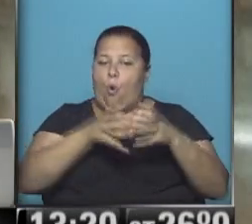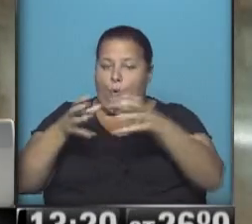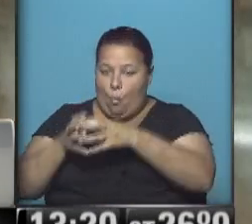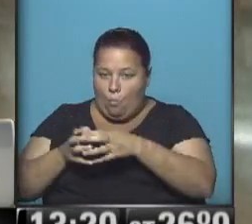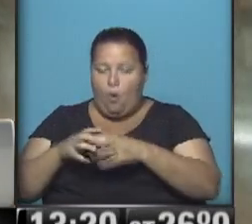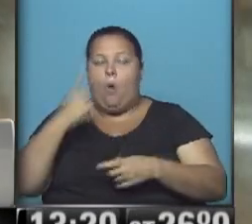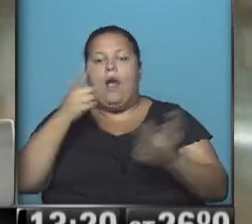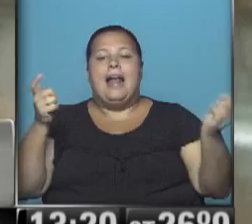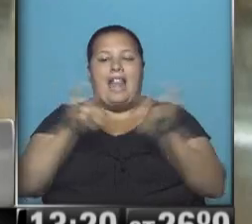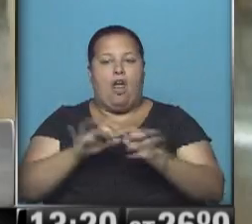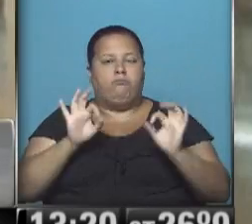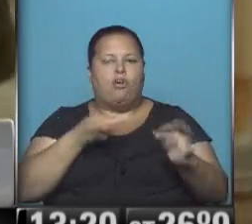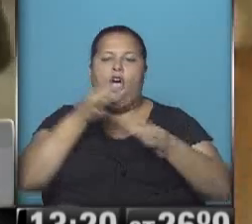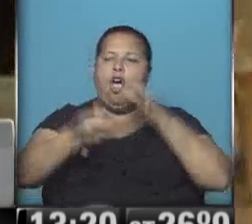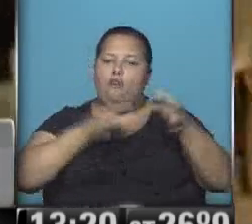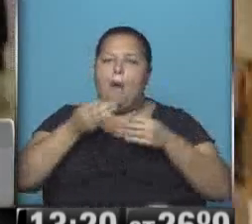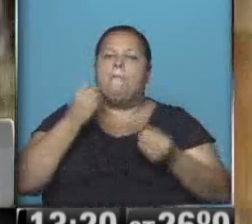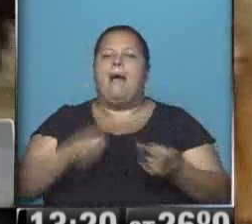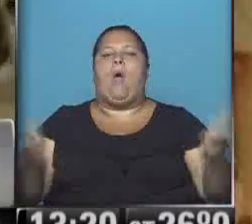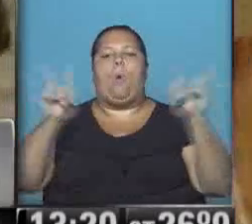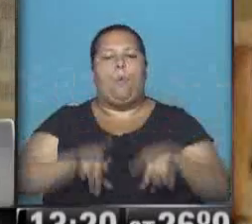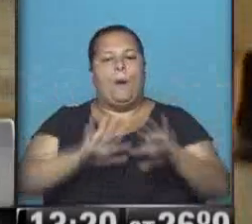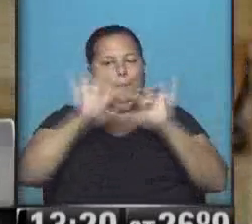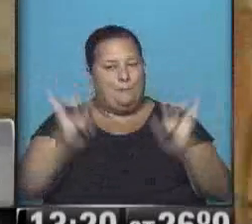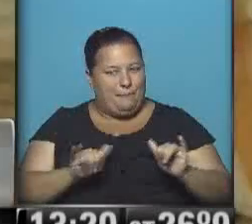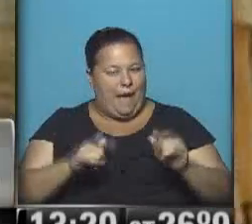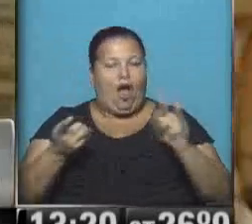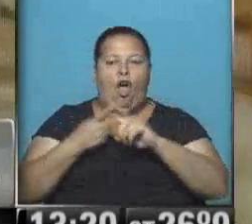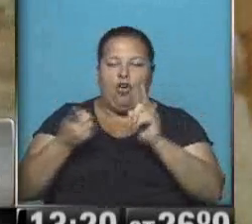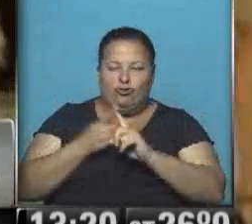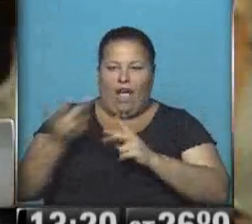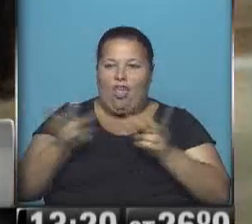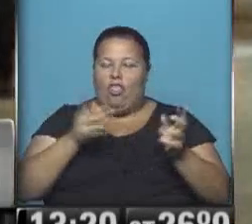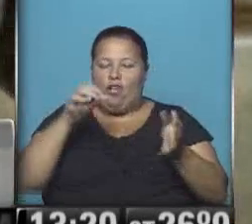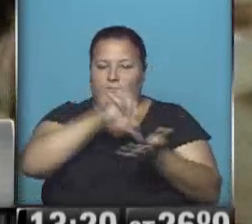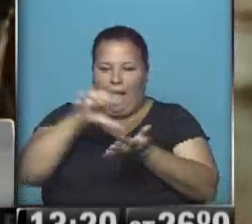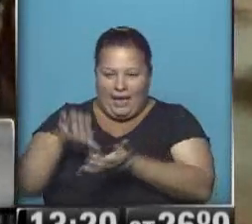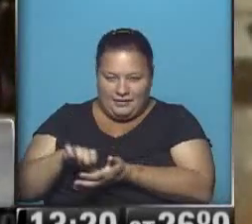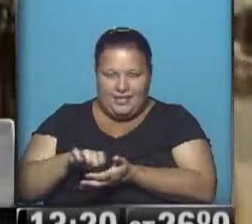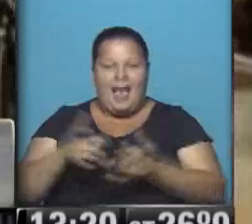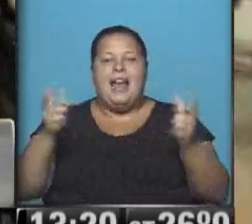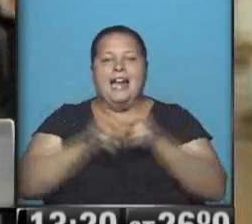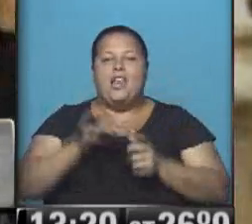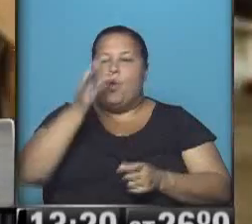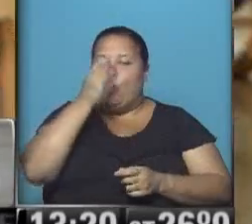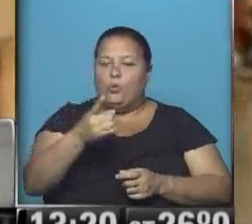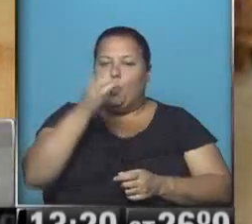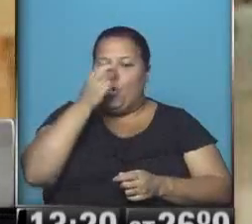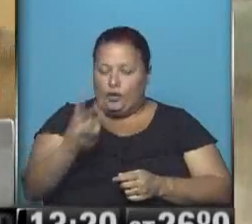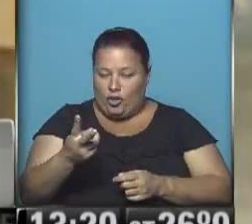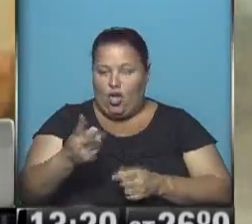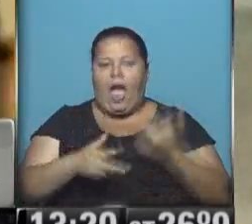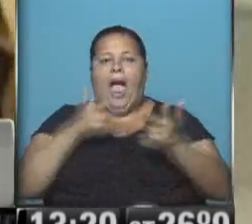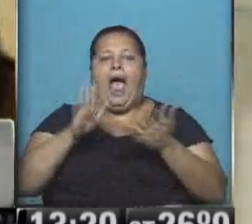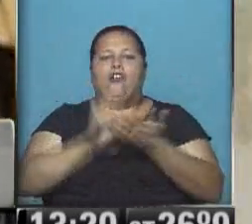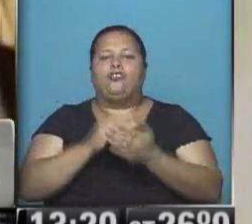concluyeron la primera ronda de conversaciones para la normalización de las relaciones bilaterales en las reuniones realizadas el 21 y el 22 se trataron